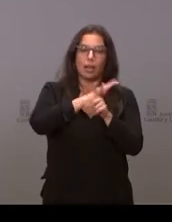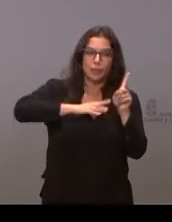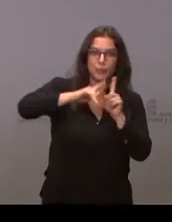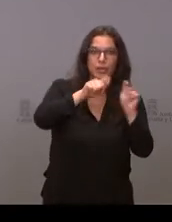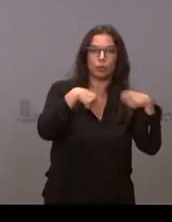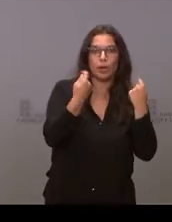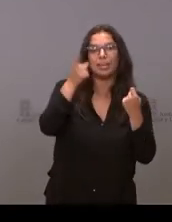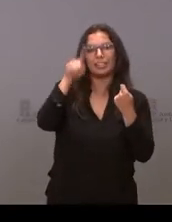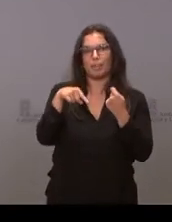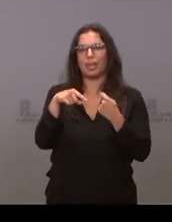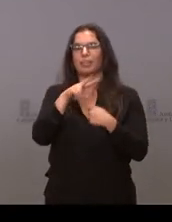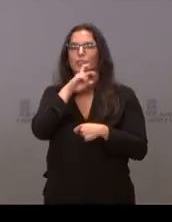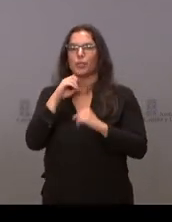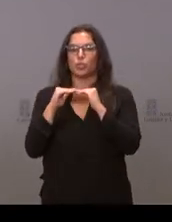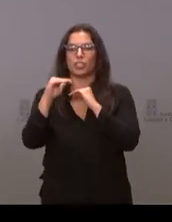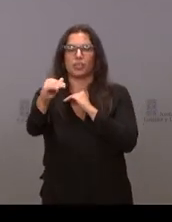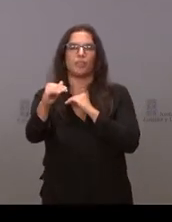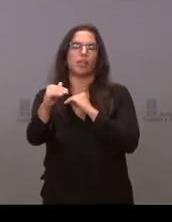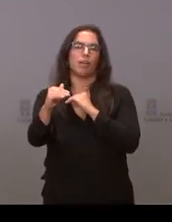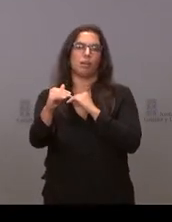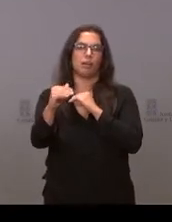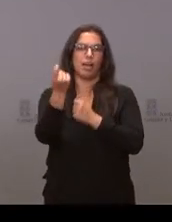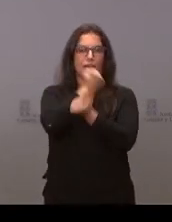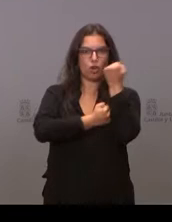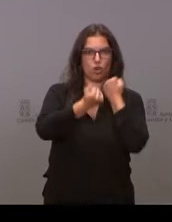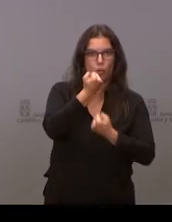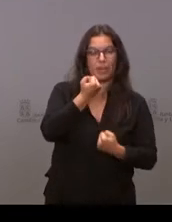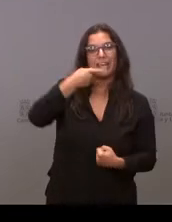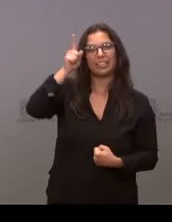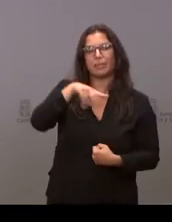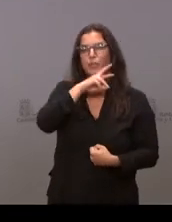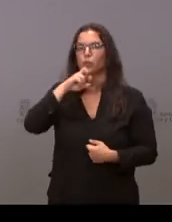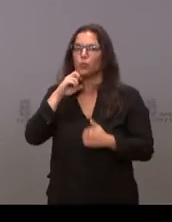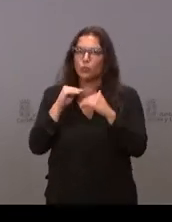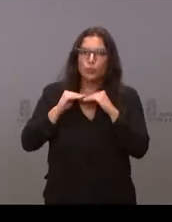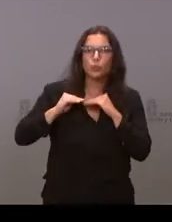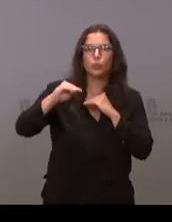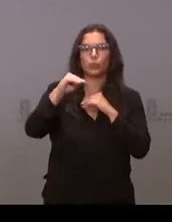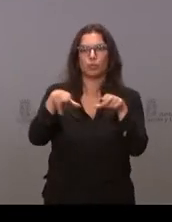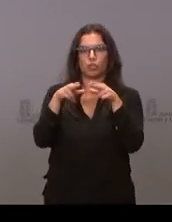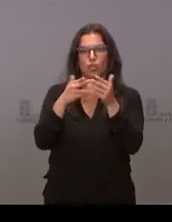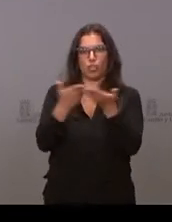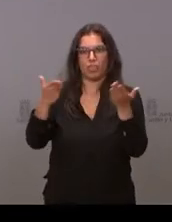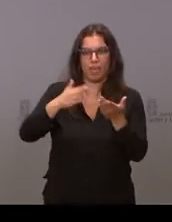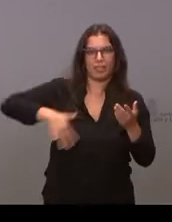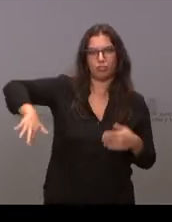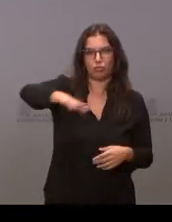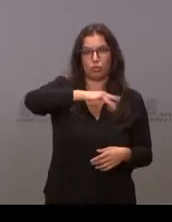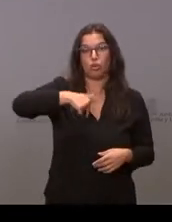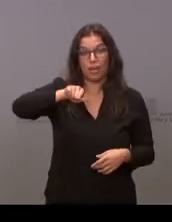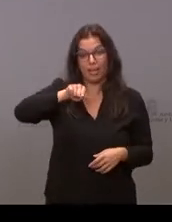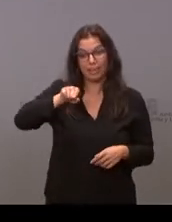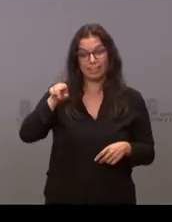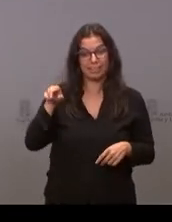rentabilidad. Sostenibilidad social y territorial en la implicación y también sostenibilidad ambiental. Y yo creo que ahí estamos haciendo